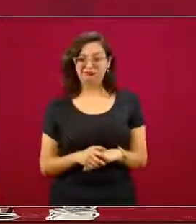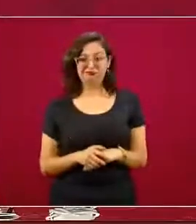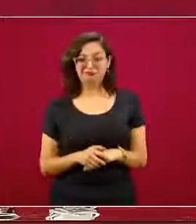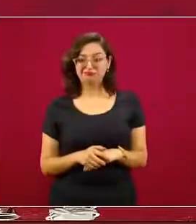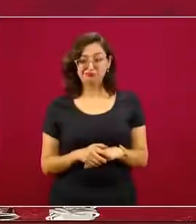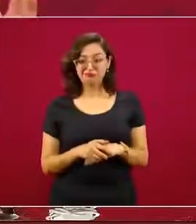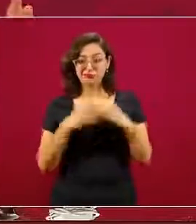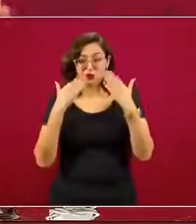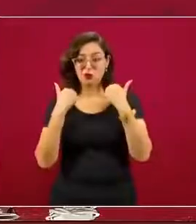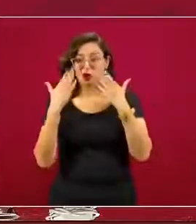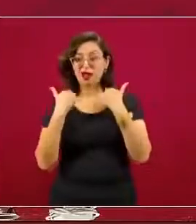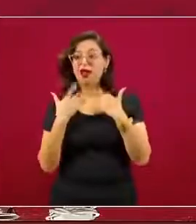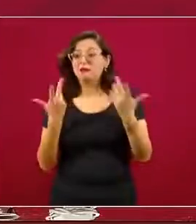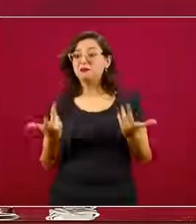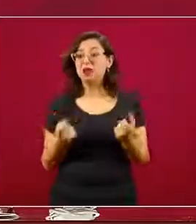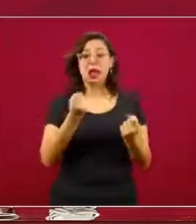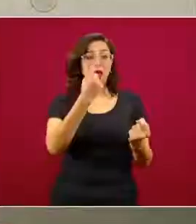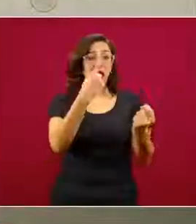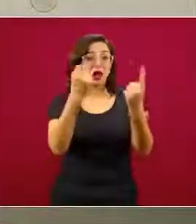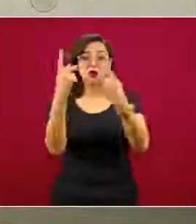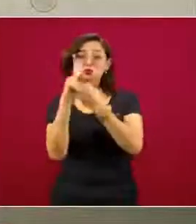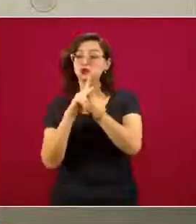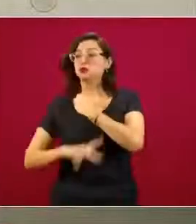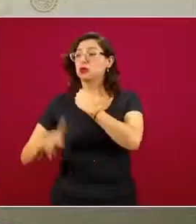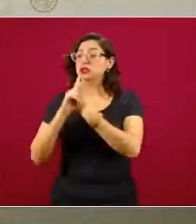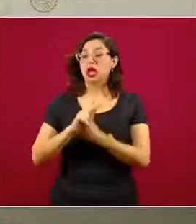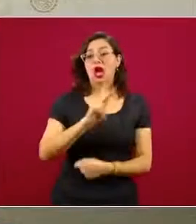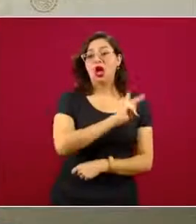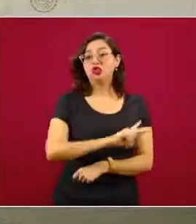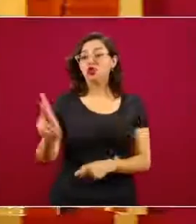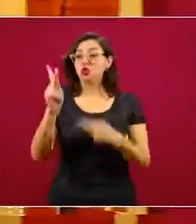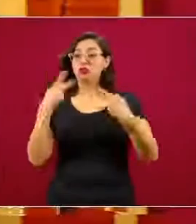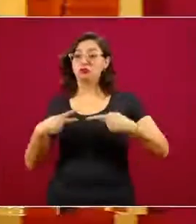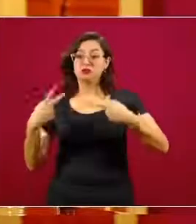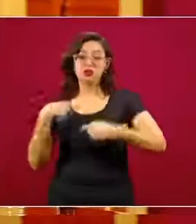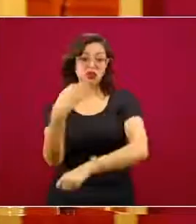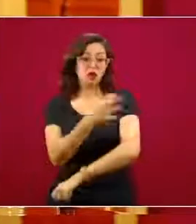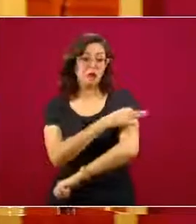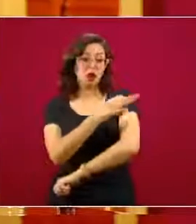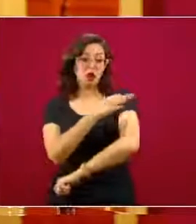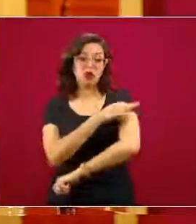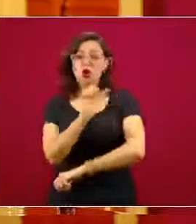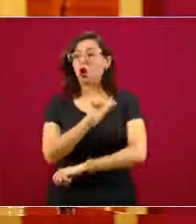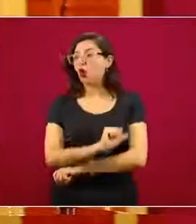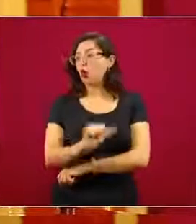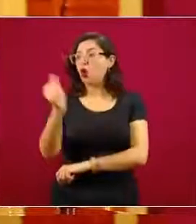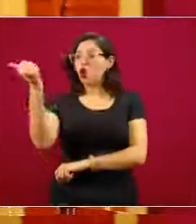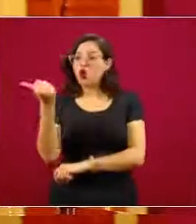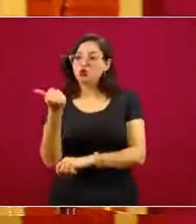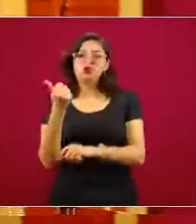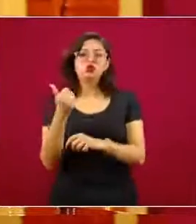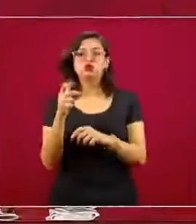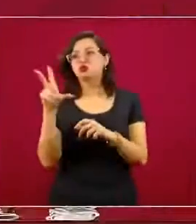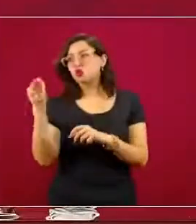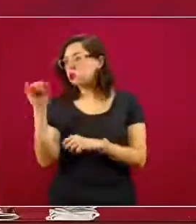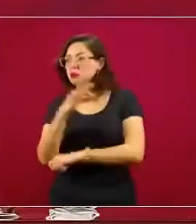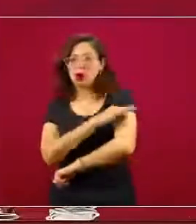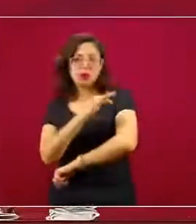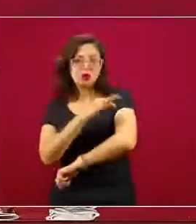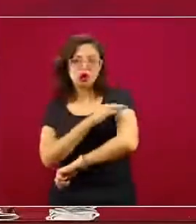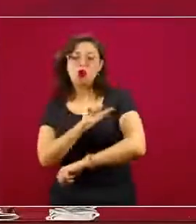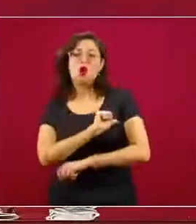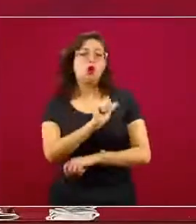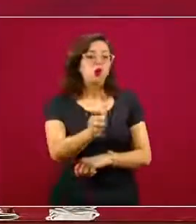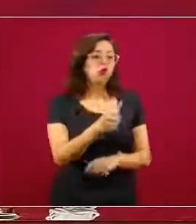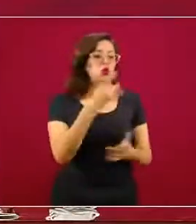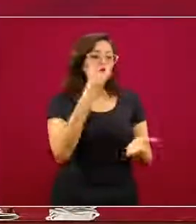países vacunan generalizadamente a sus poblaciones, otros no, otros como en México lo hacemos por grupos de riesgo, personas